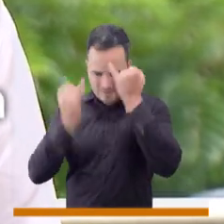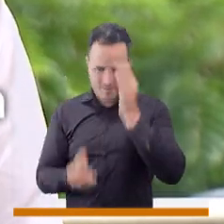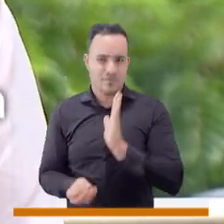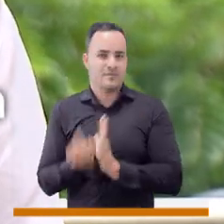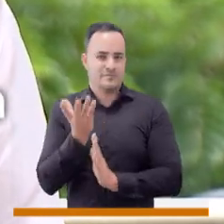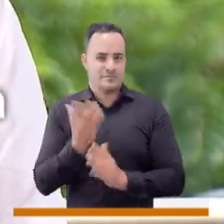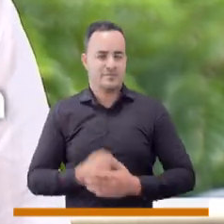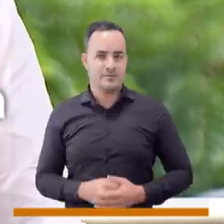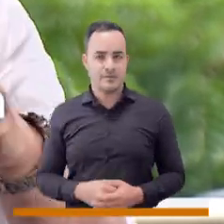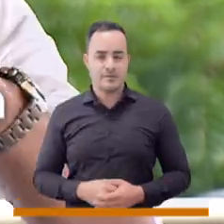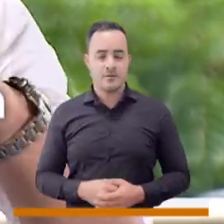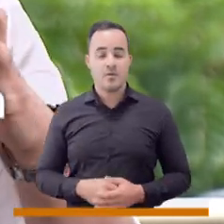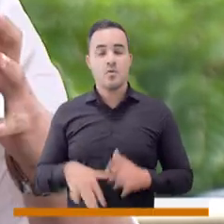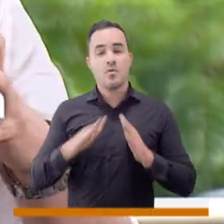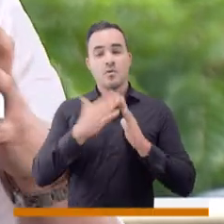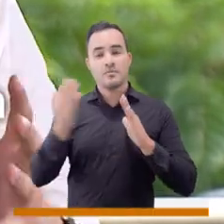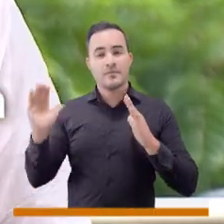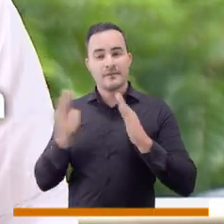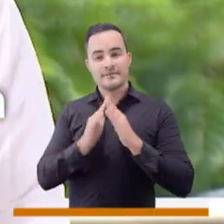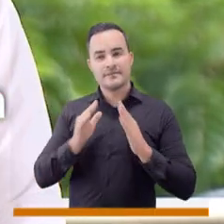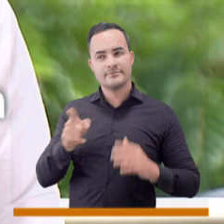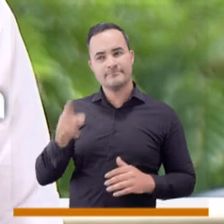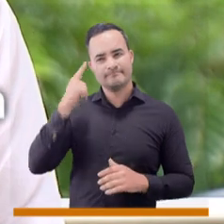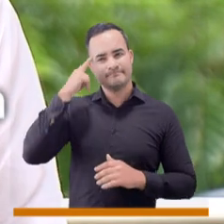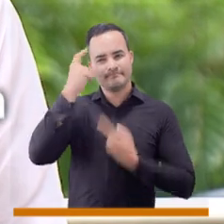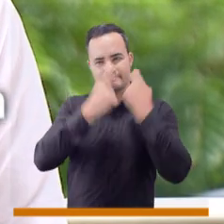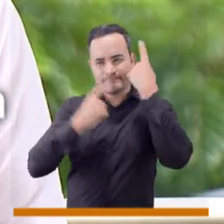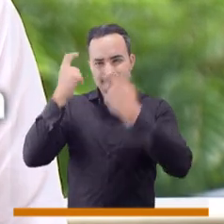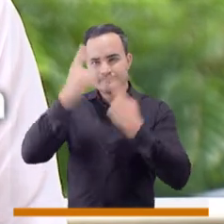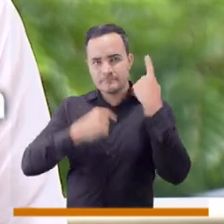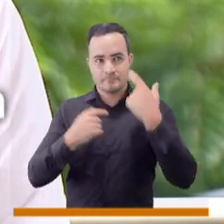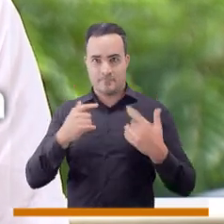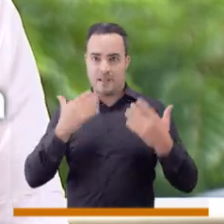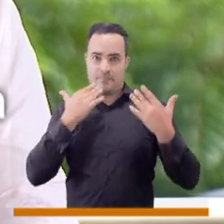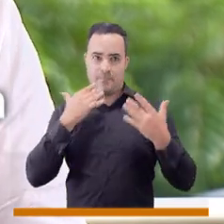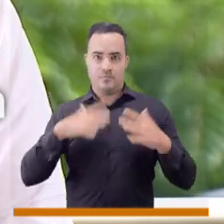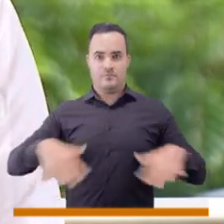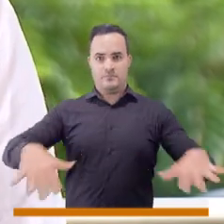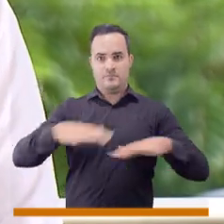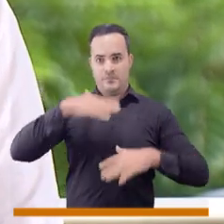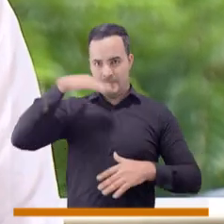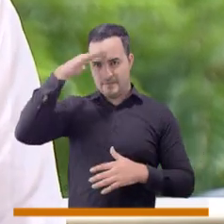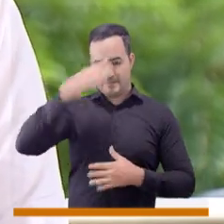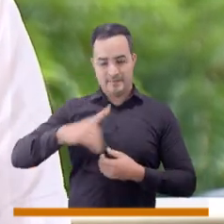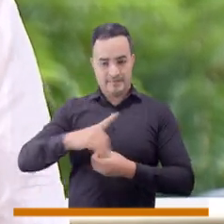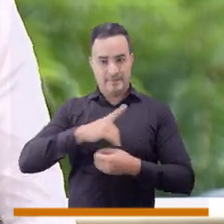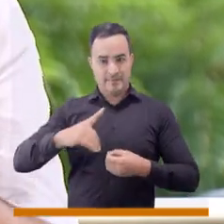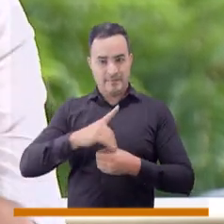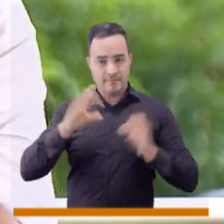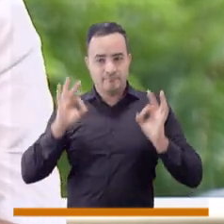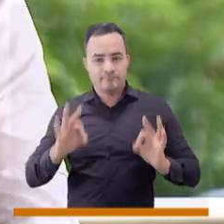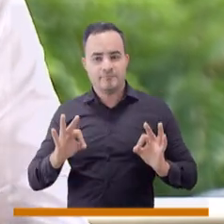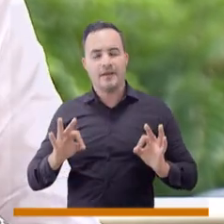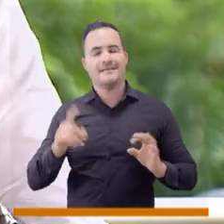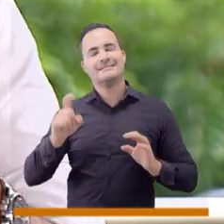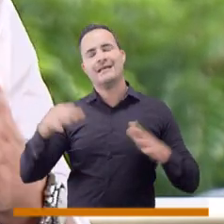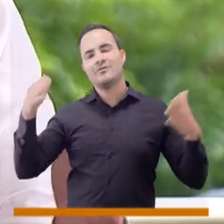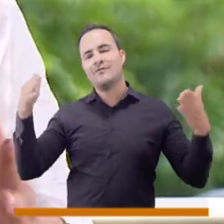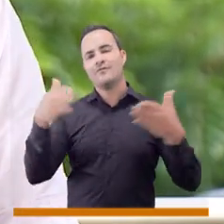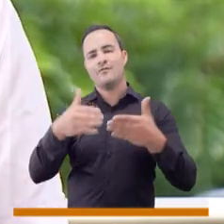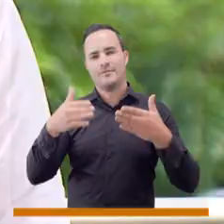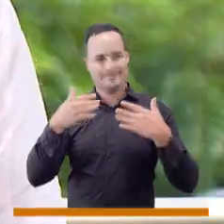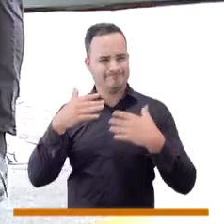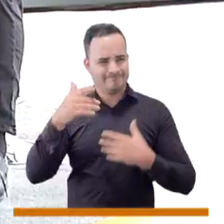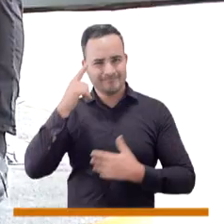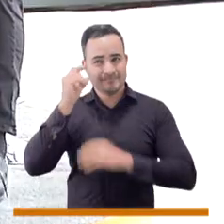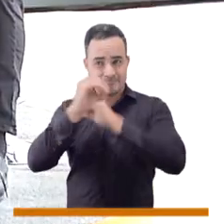tecnología e innovación. La urbanización en un distrito, como en este caso es Medellín, tenemos que pensarla enfocándola muy